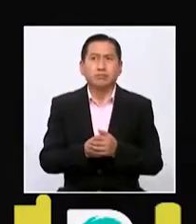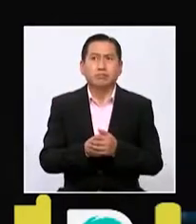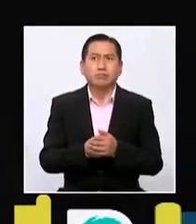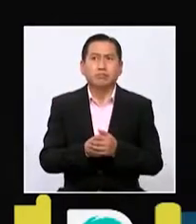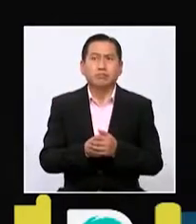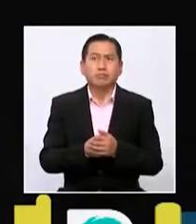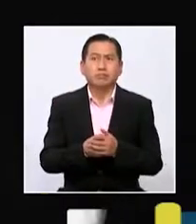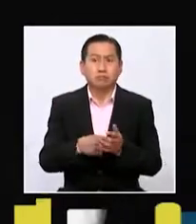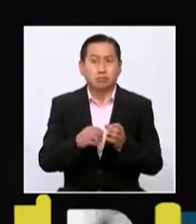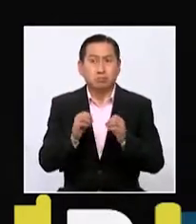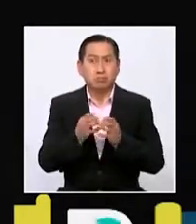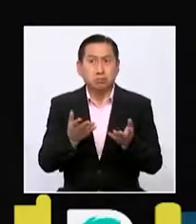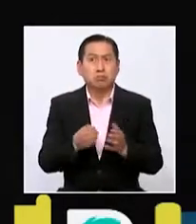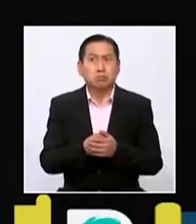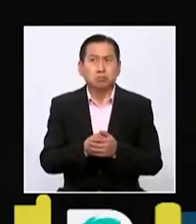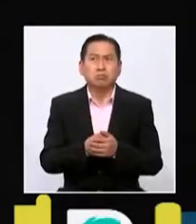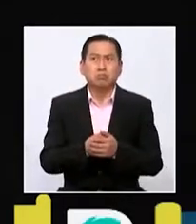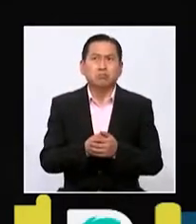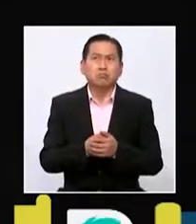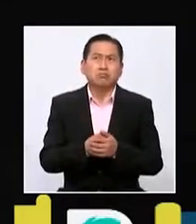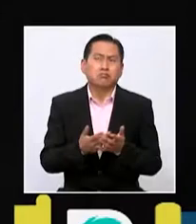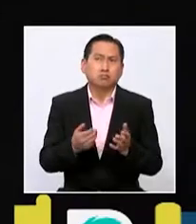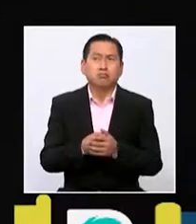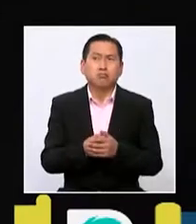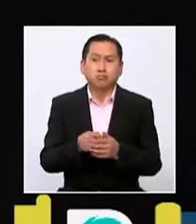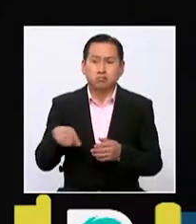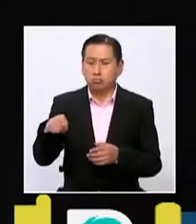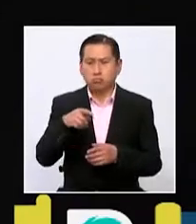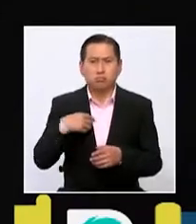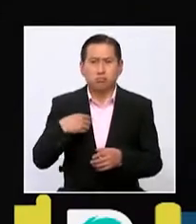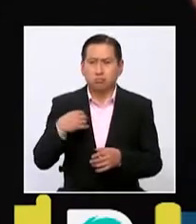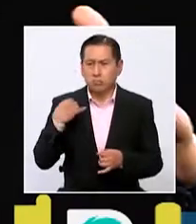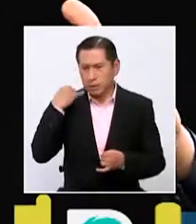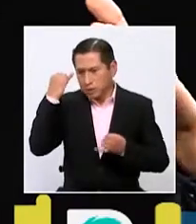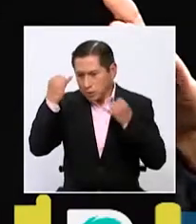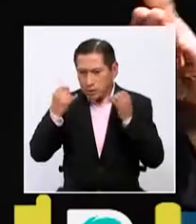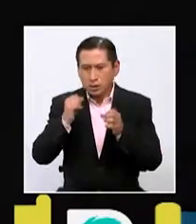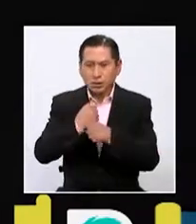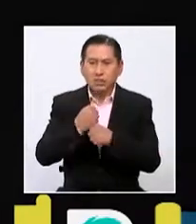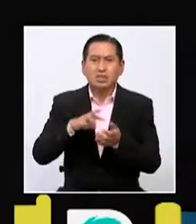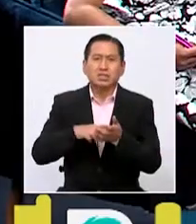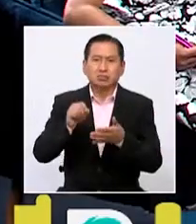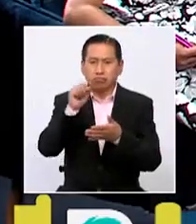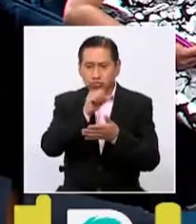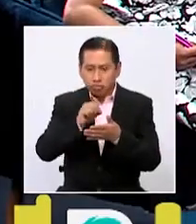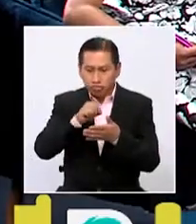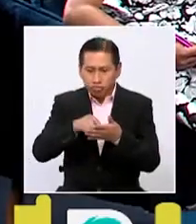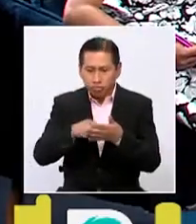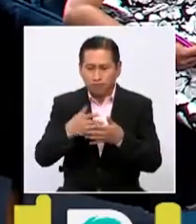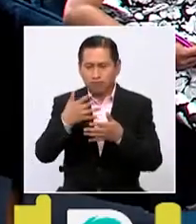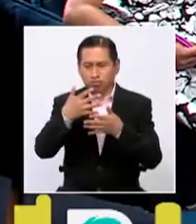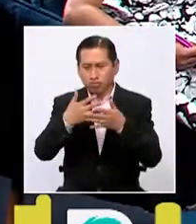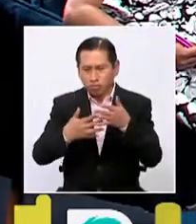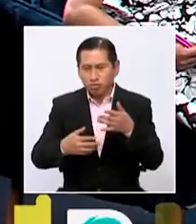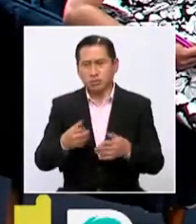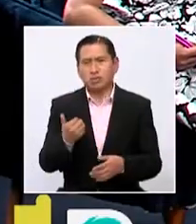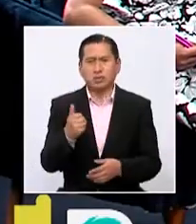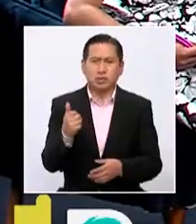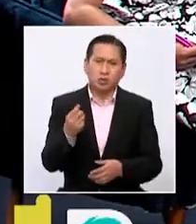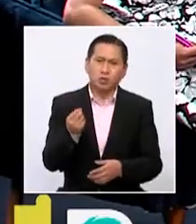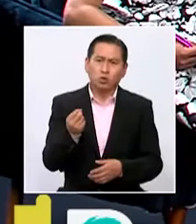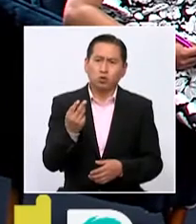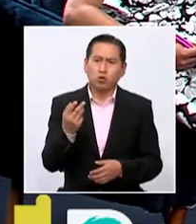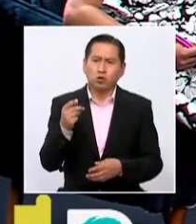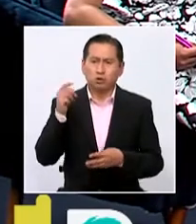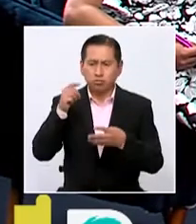construye, ¿no? Hasta tener una historia en las manos, desarrollar un libreto de una serie de 10, 12 capítulos, o en este caso